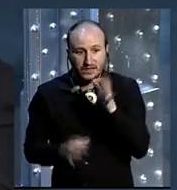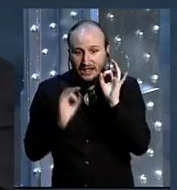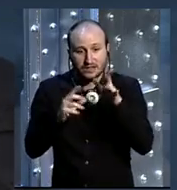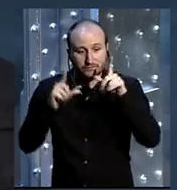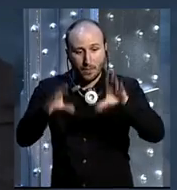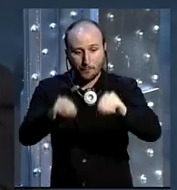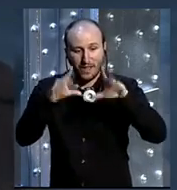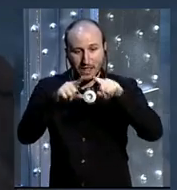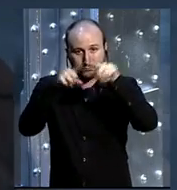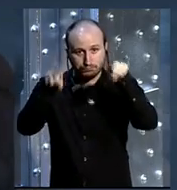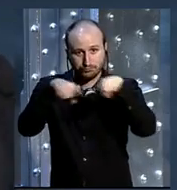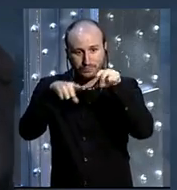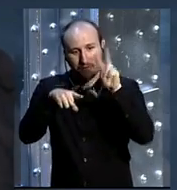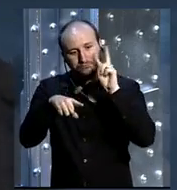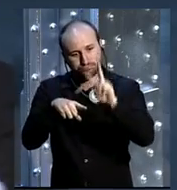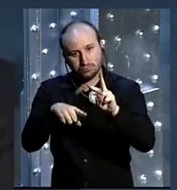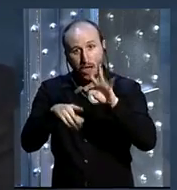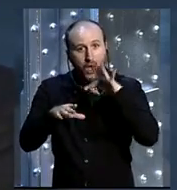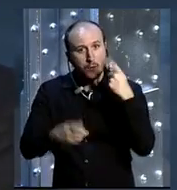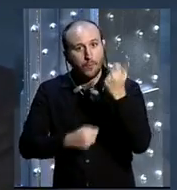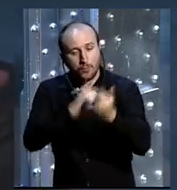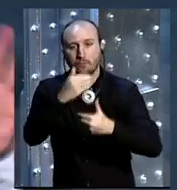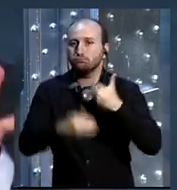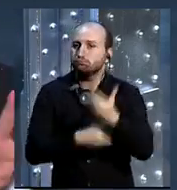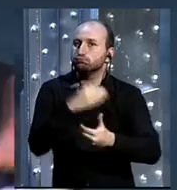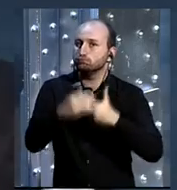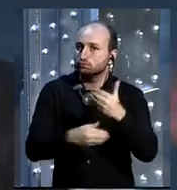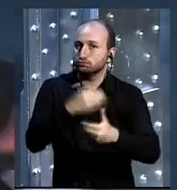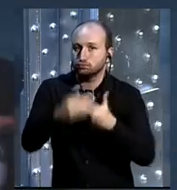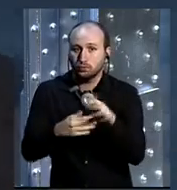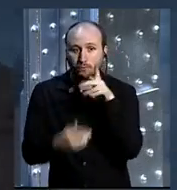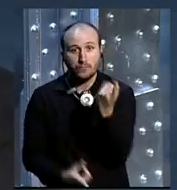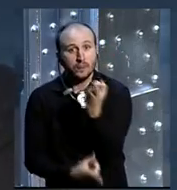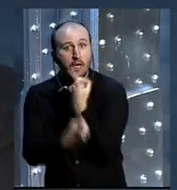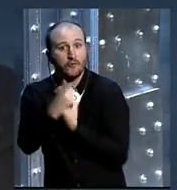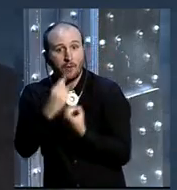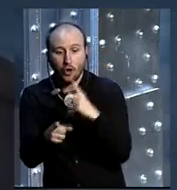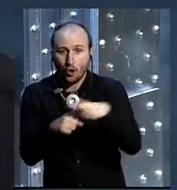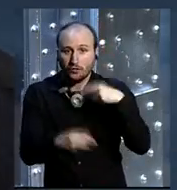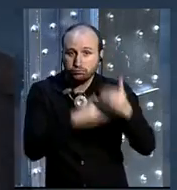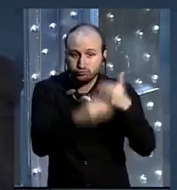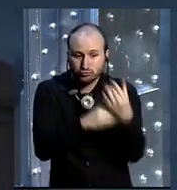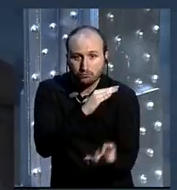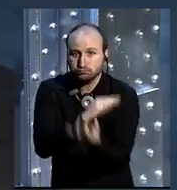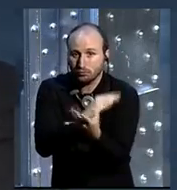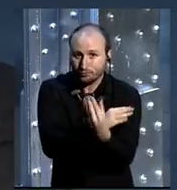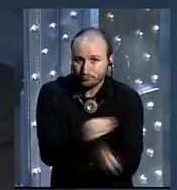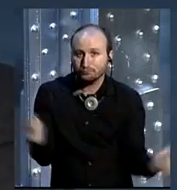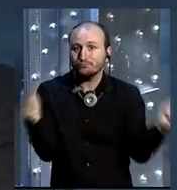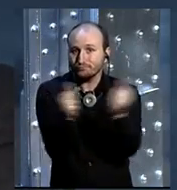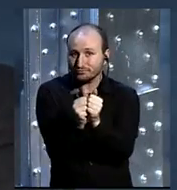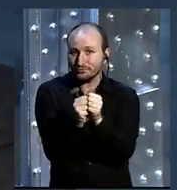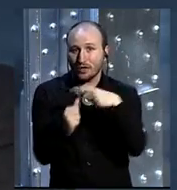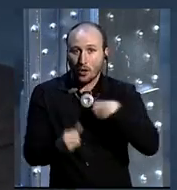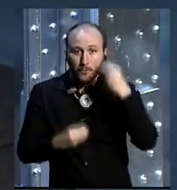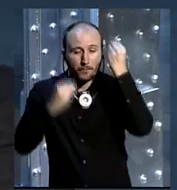pantalla. Por lo tanto, cada vez vamos más a información en línea, información que surge a medida que vamos haciendo las cosas. Y creo que este tipo de información contextual va a ser una